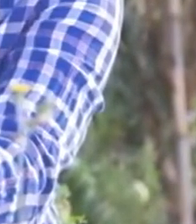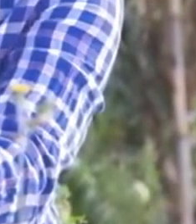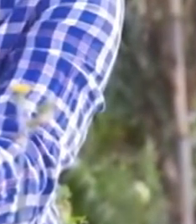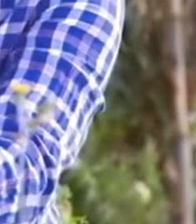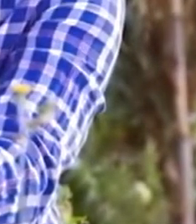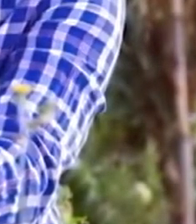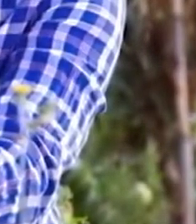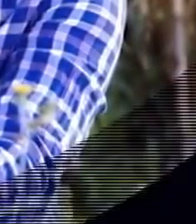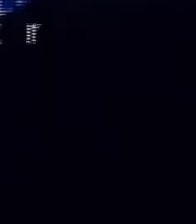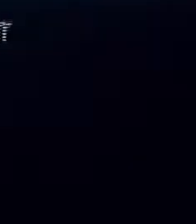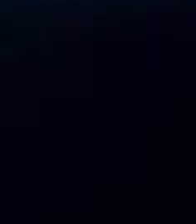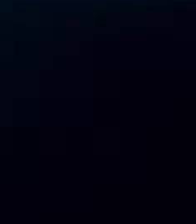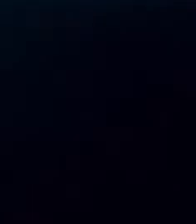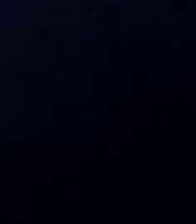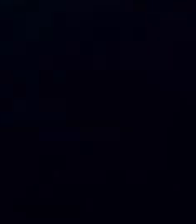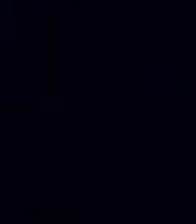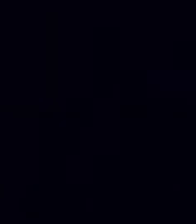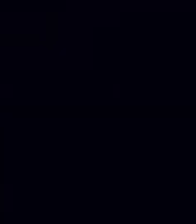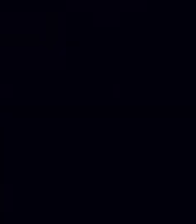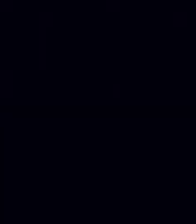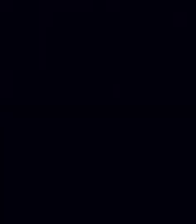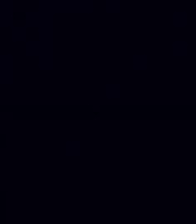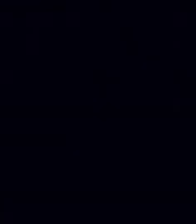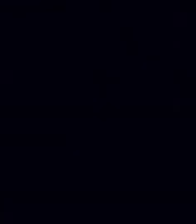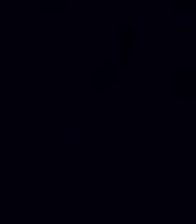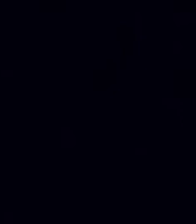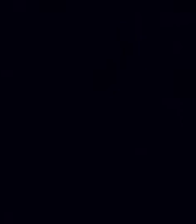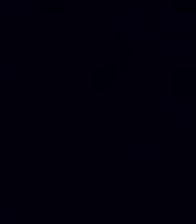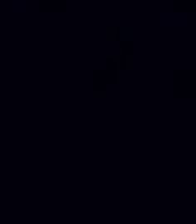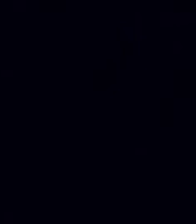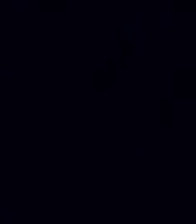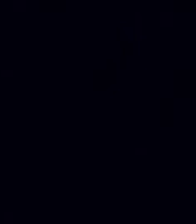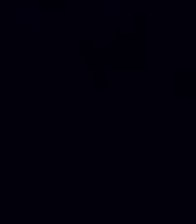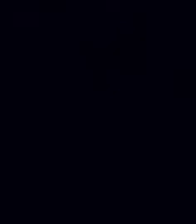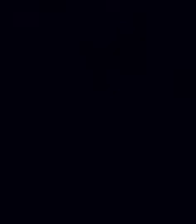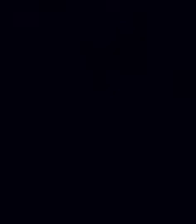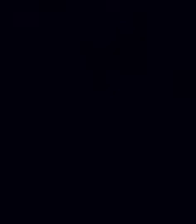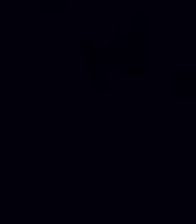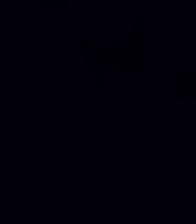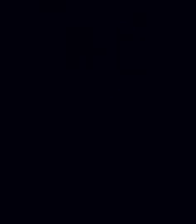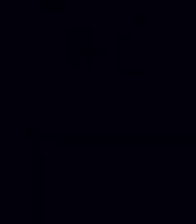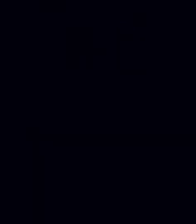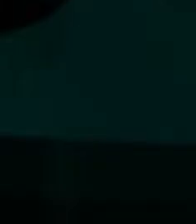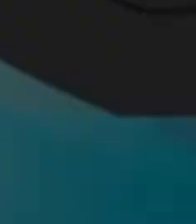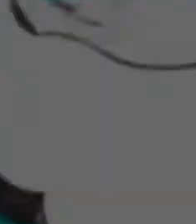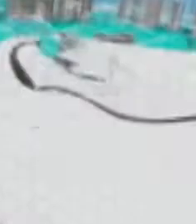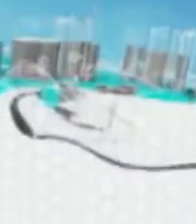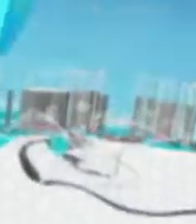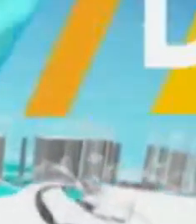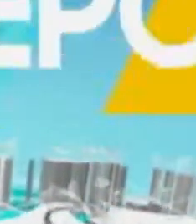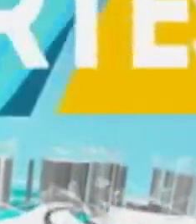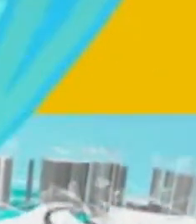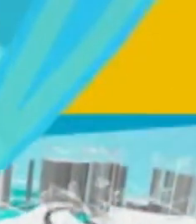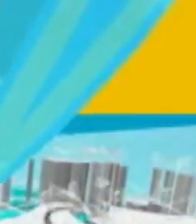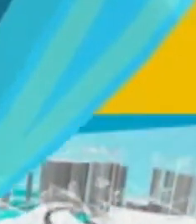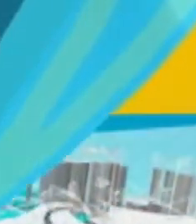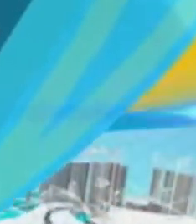jueves a las 11 de la mañana por 13, Costa Rica Televisión.